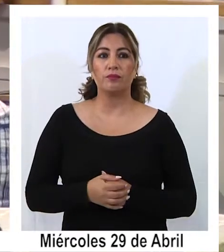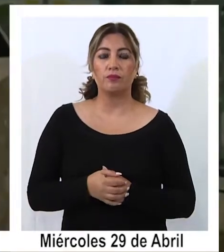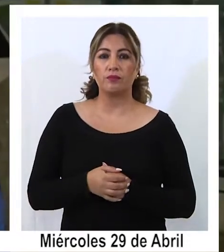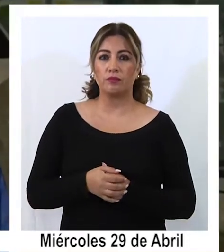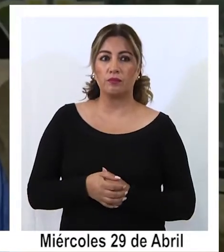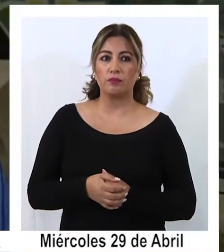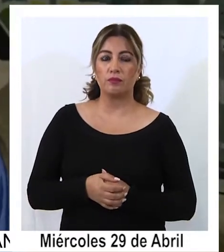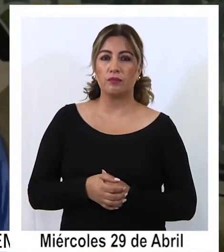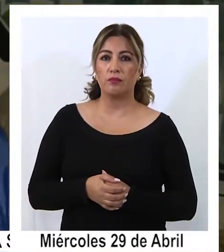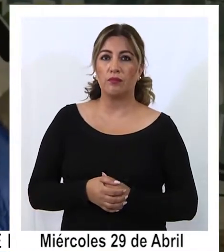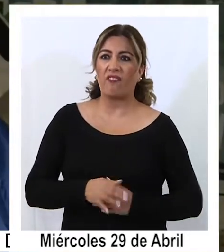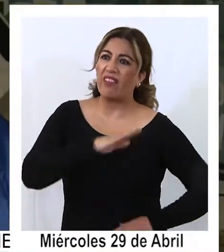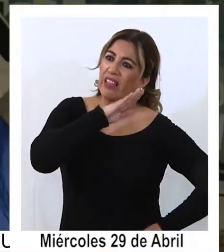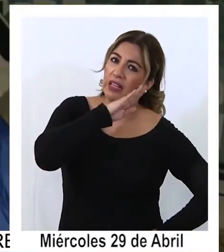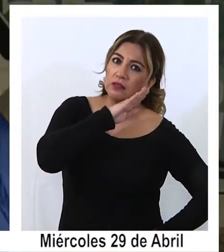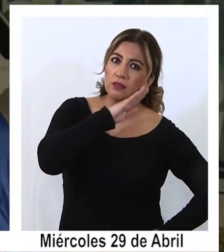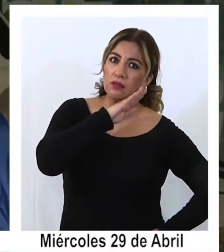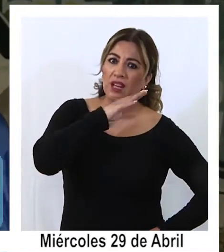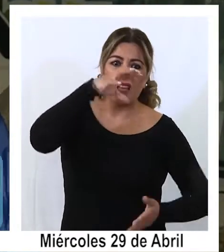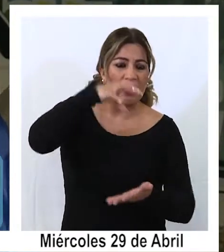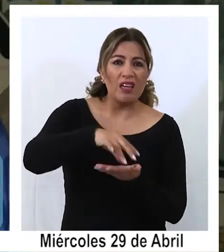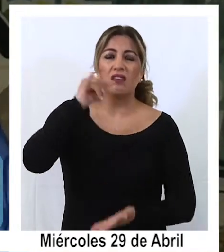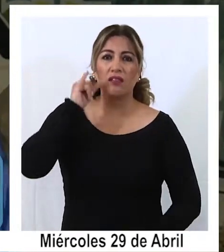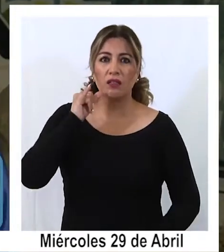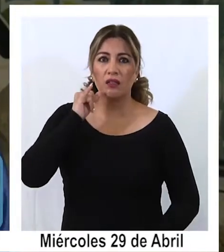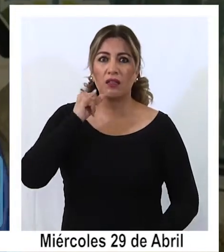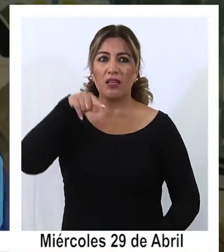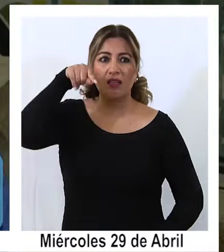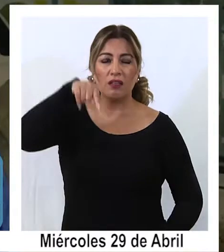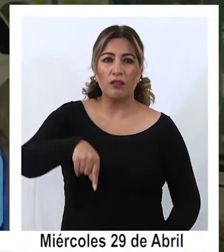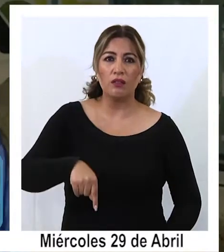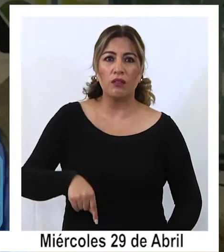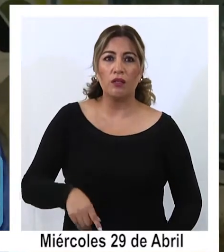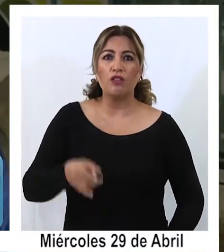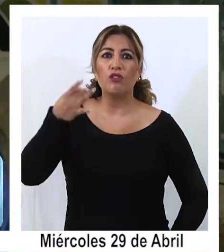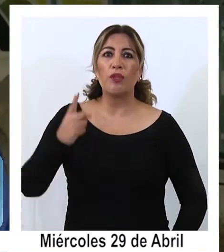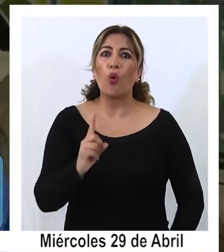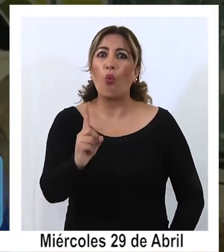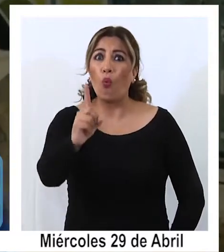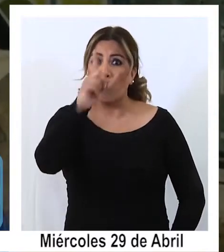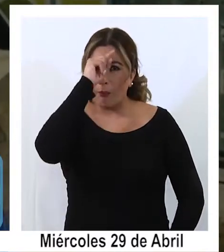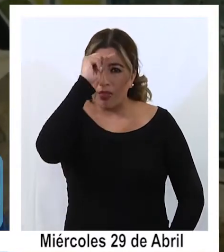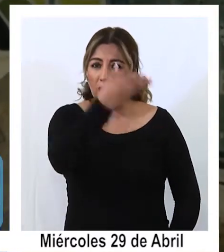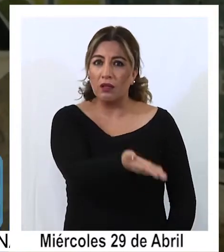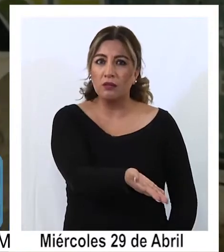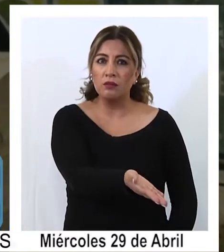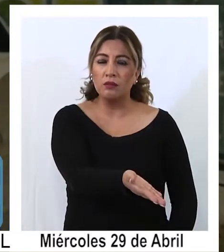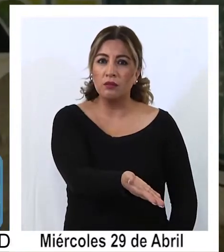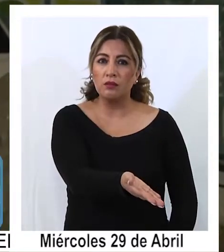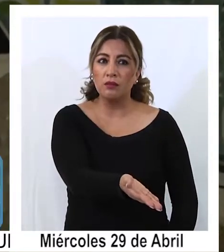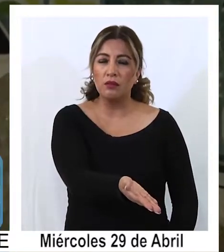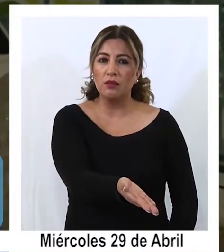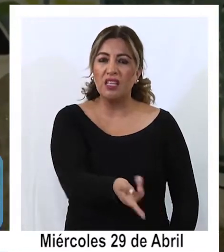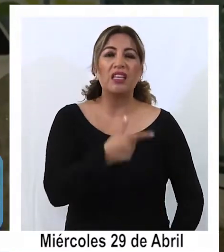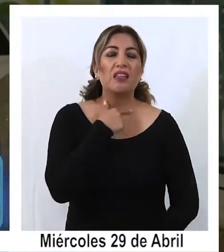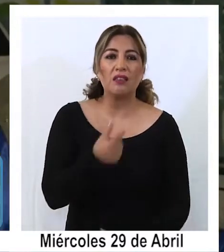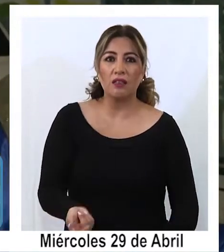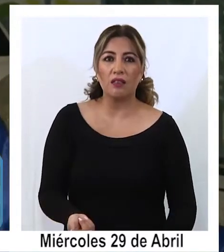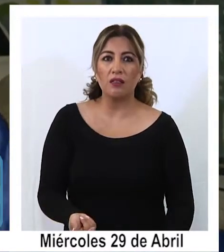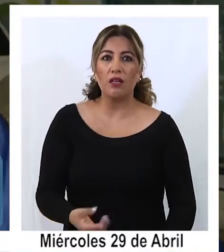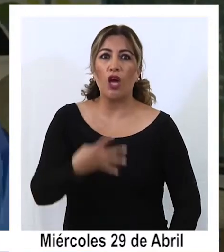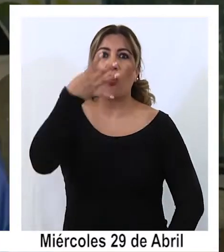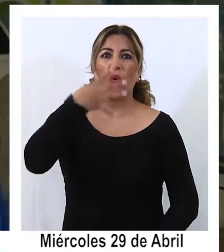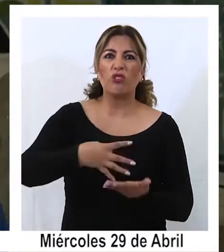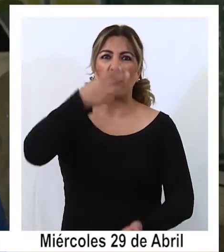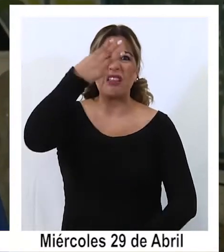a descansar en una región? Porque hablo de la región que tiene un solo hospital. Y van a pretender traer